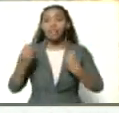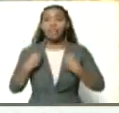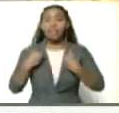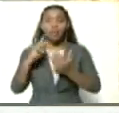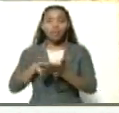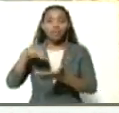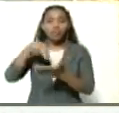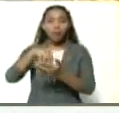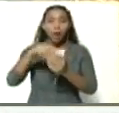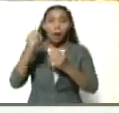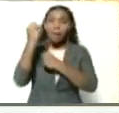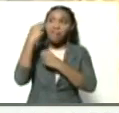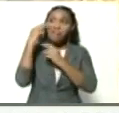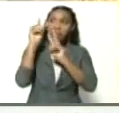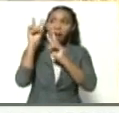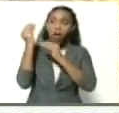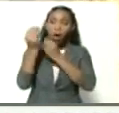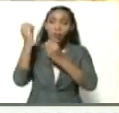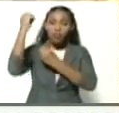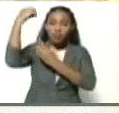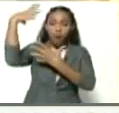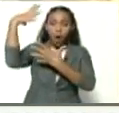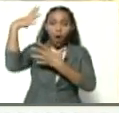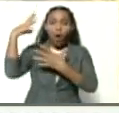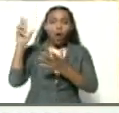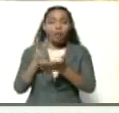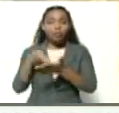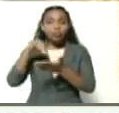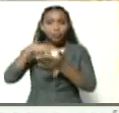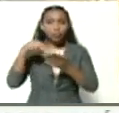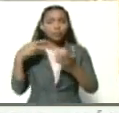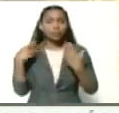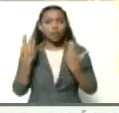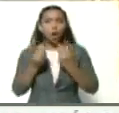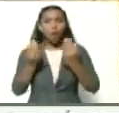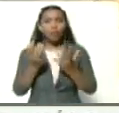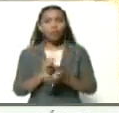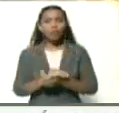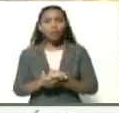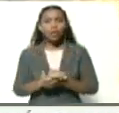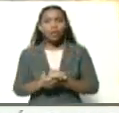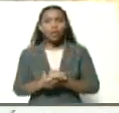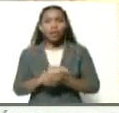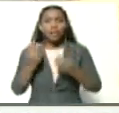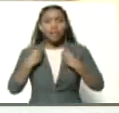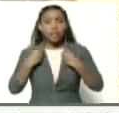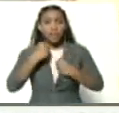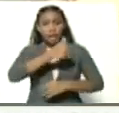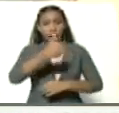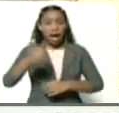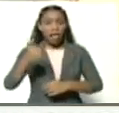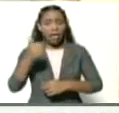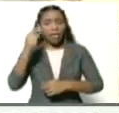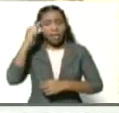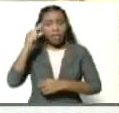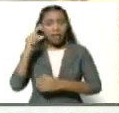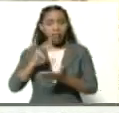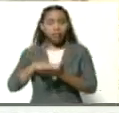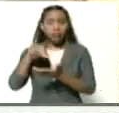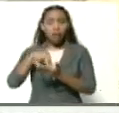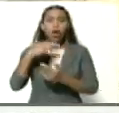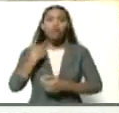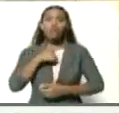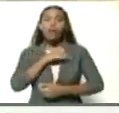sol, celebrar la llegada de la resurrección. Resucitar cada día, resucitar que nuestro